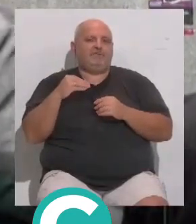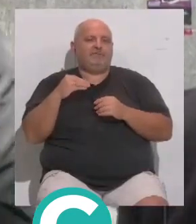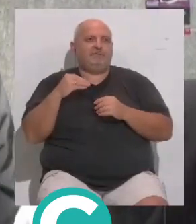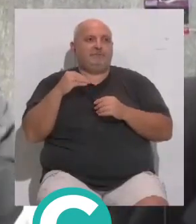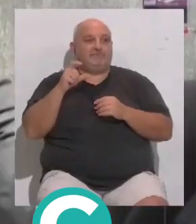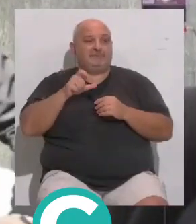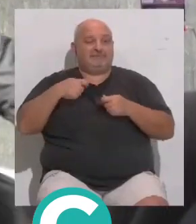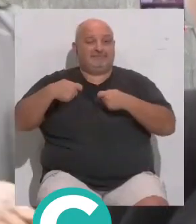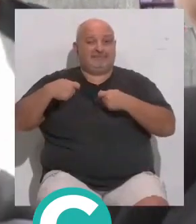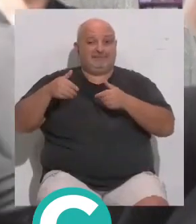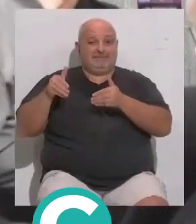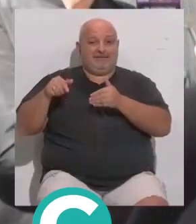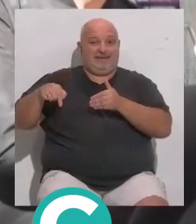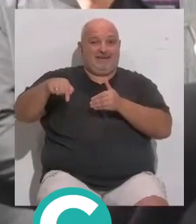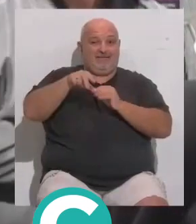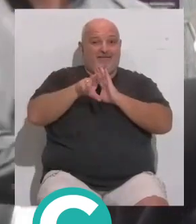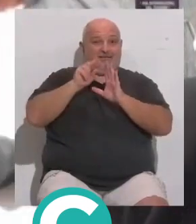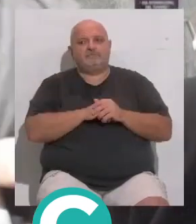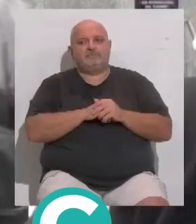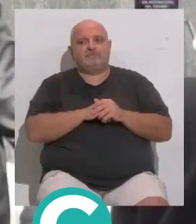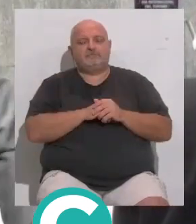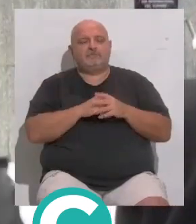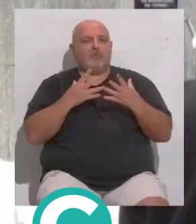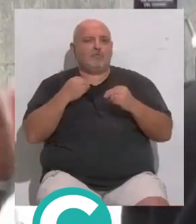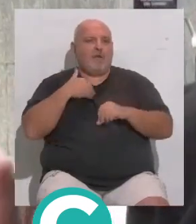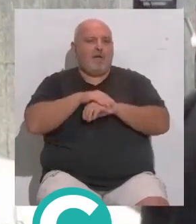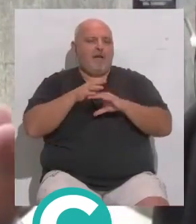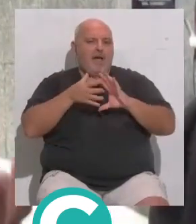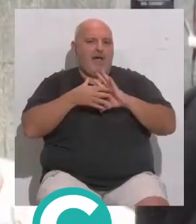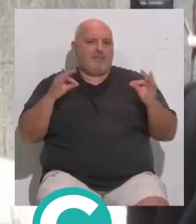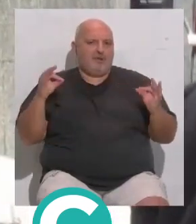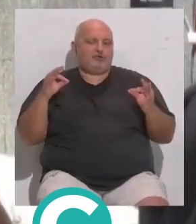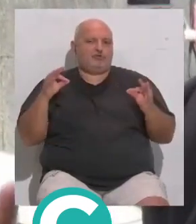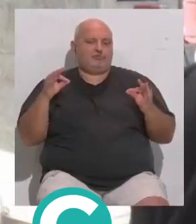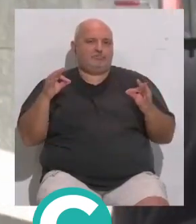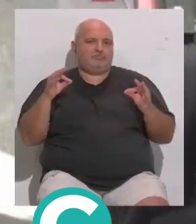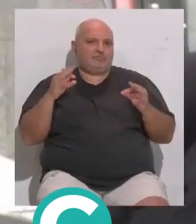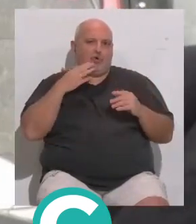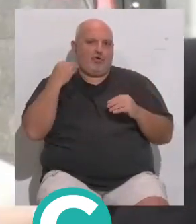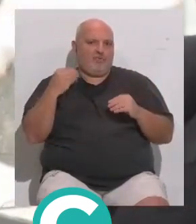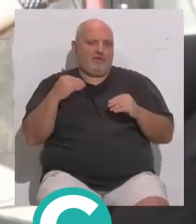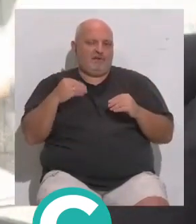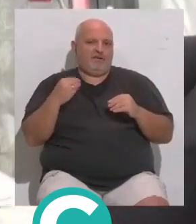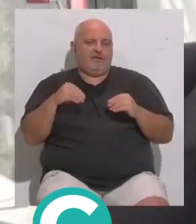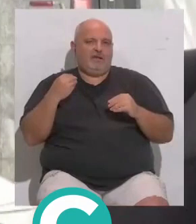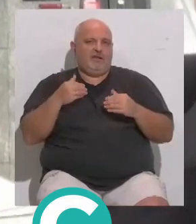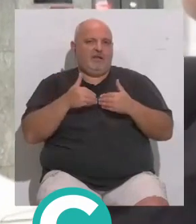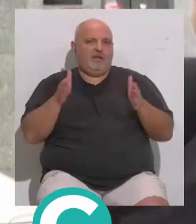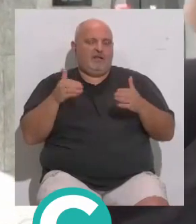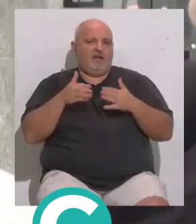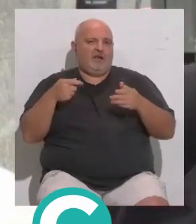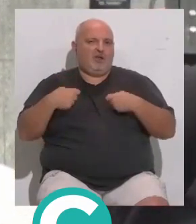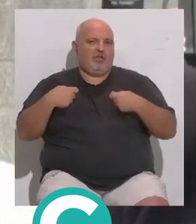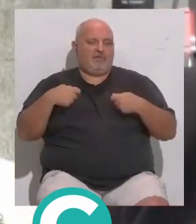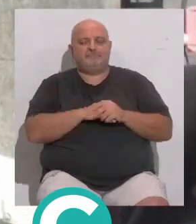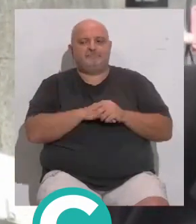muchos de los comercios que salen en el videoclip son muchos amigos míos que son muy jóvenes, que acaban de abrir sus propios negocios